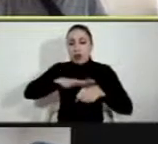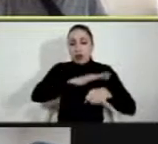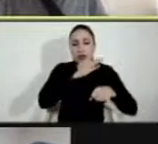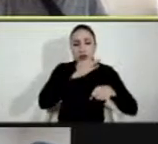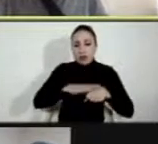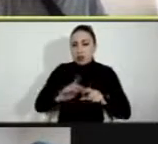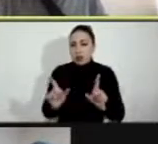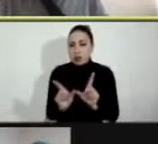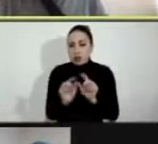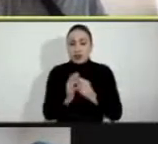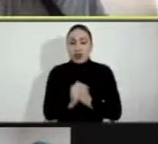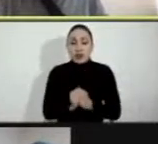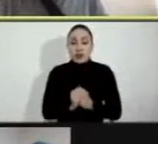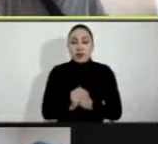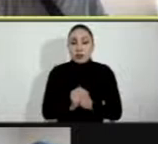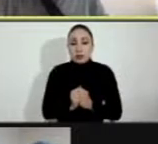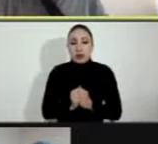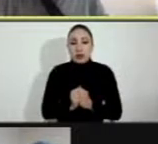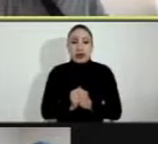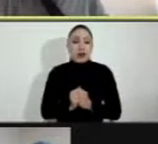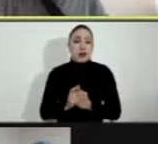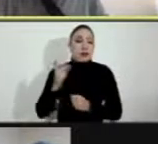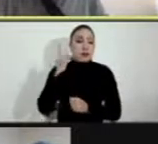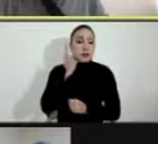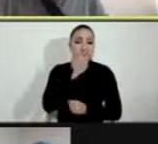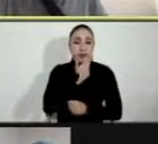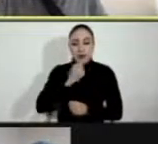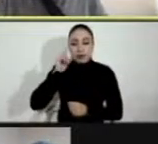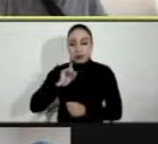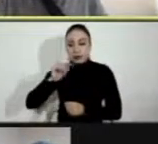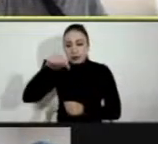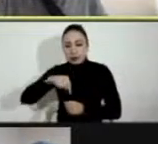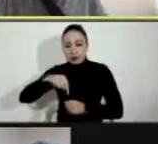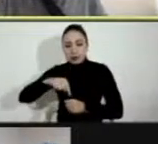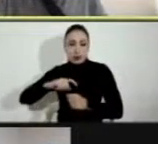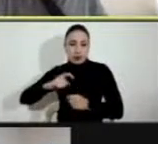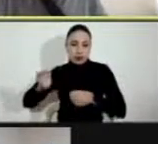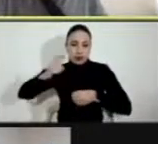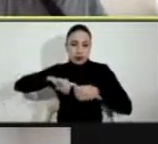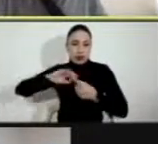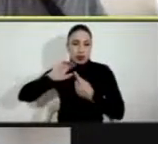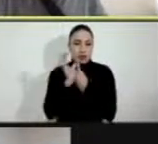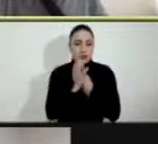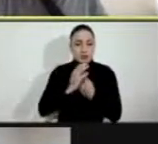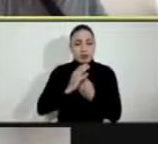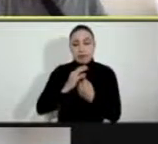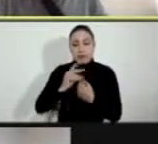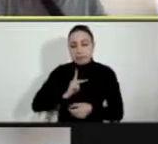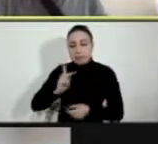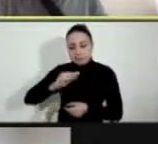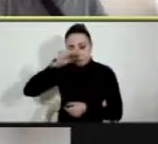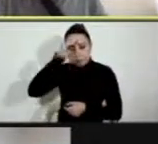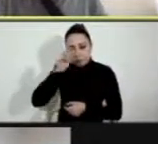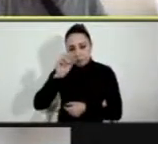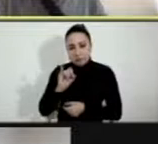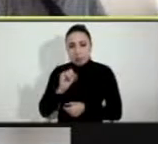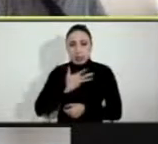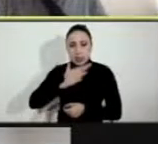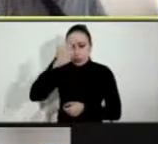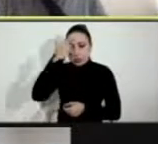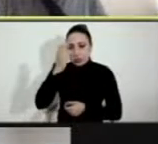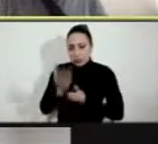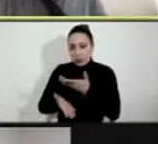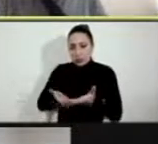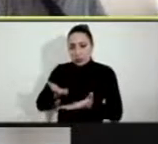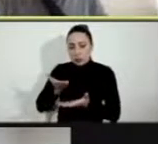las y los integrantes de la Comisión de Movilidad Sustentable coincidimos con la finalidad que se persigue con la proposición con punto de